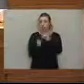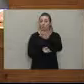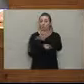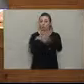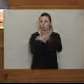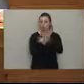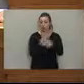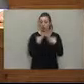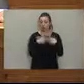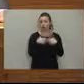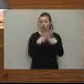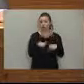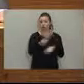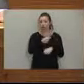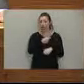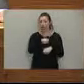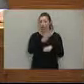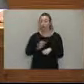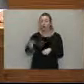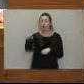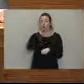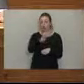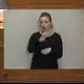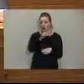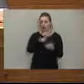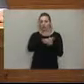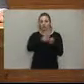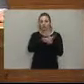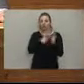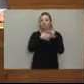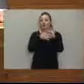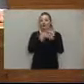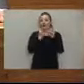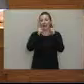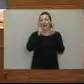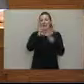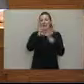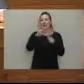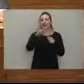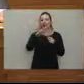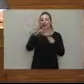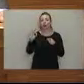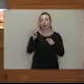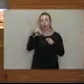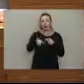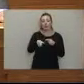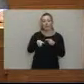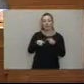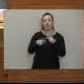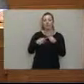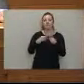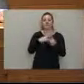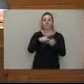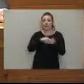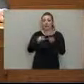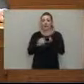europea, con una especial alusión al caso de Tenneco y proponiendo medidas para evitar esa deslocalización. Y le